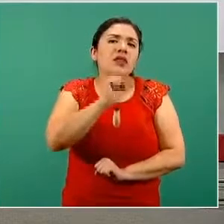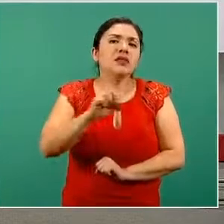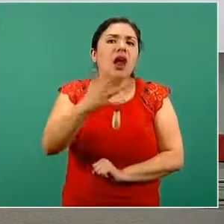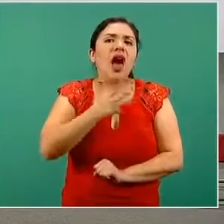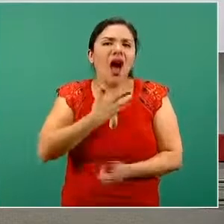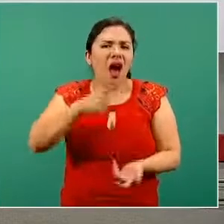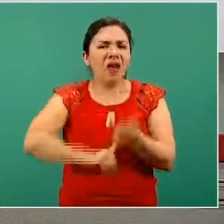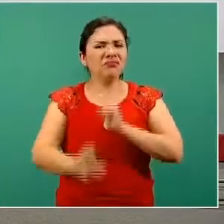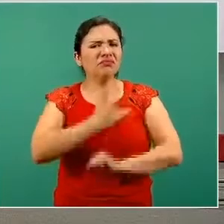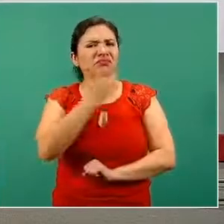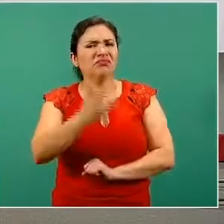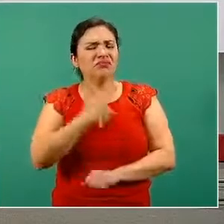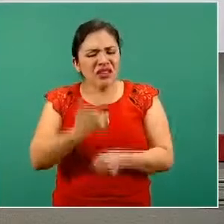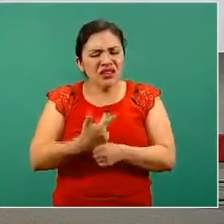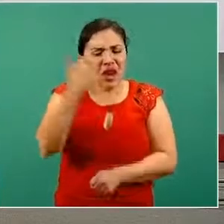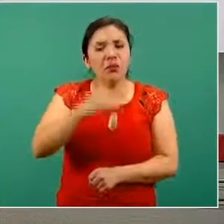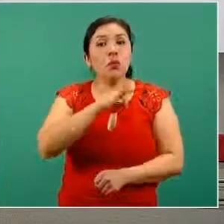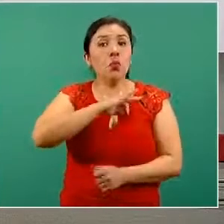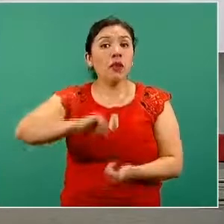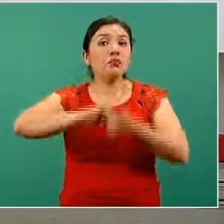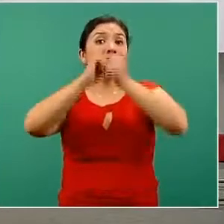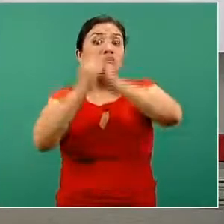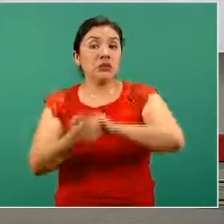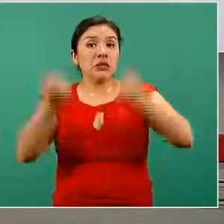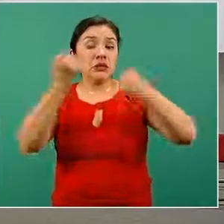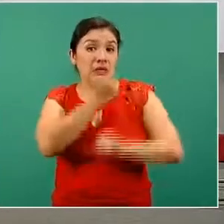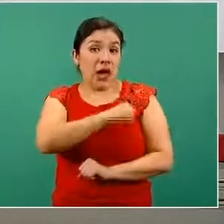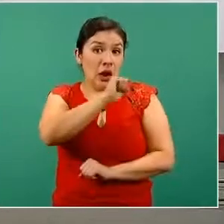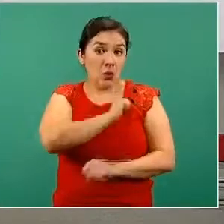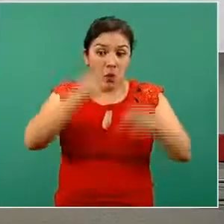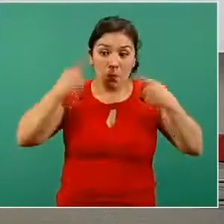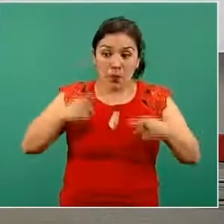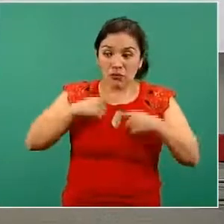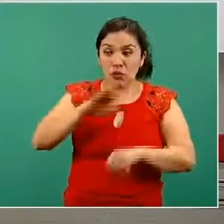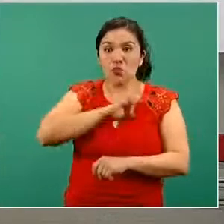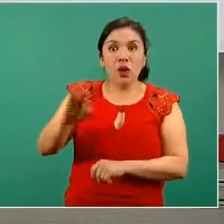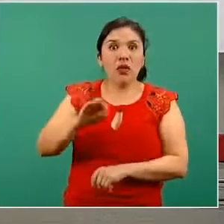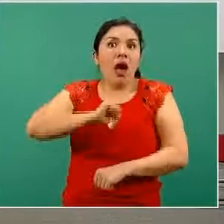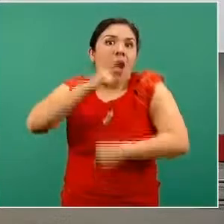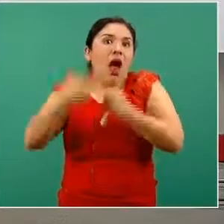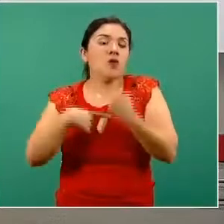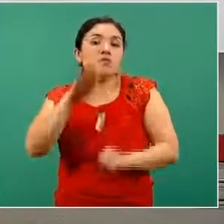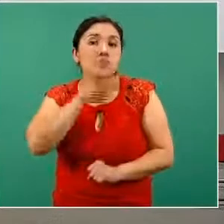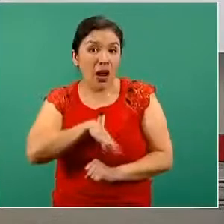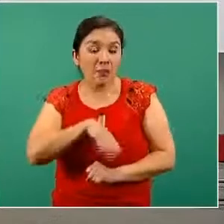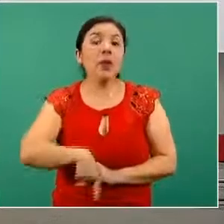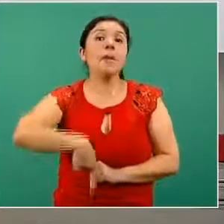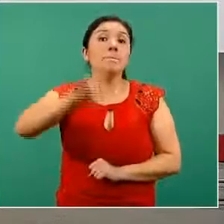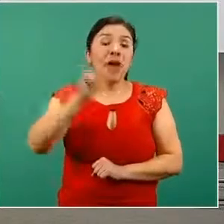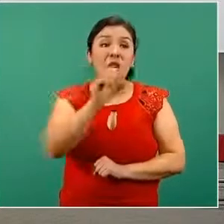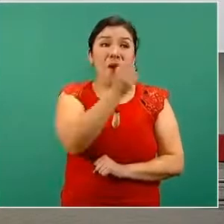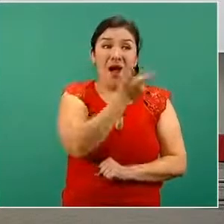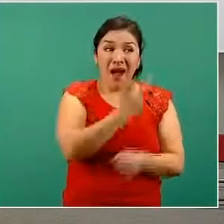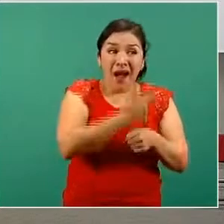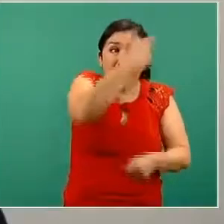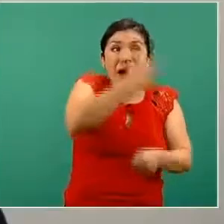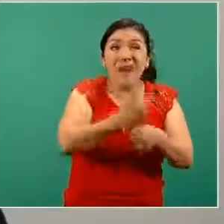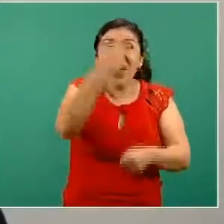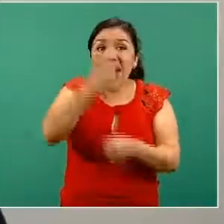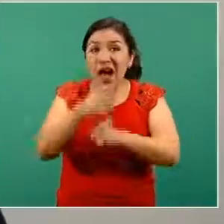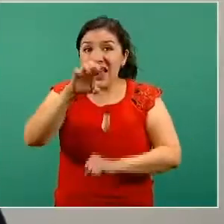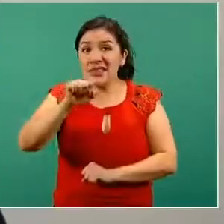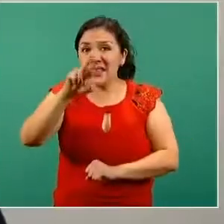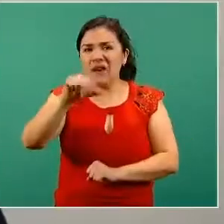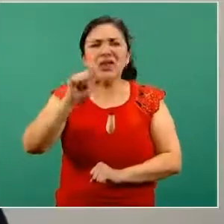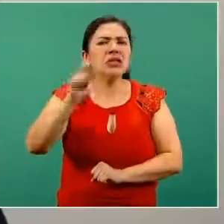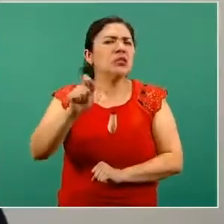alguna afectación que puede poner en riesgo la salud y la vida de la persona. Felizmente los ESAVIS graves han sido muy